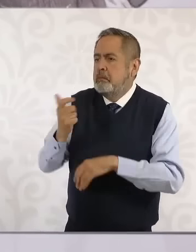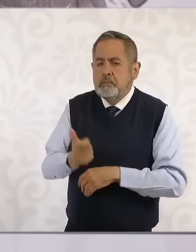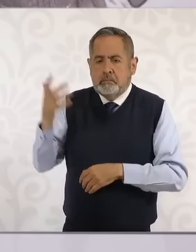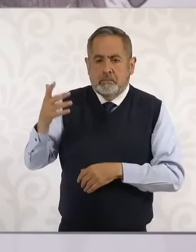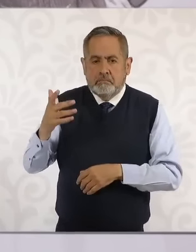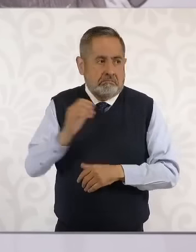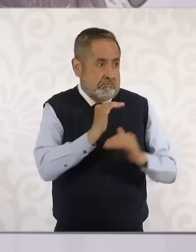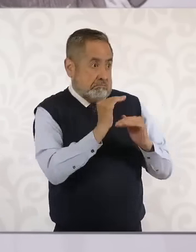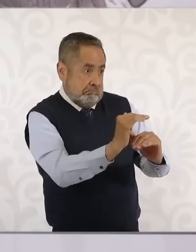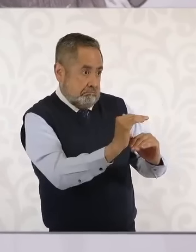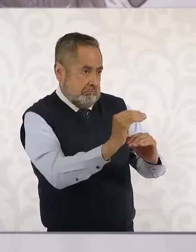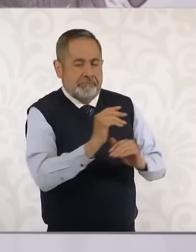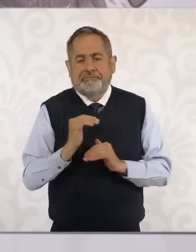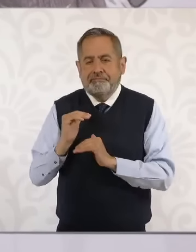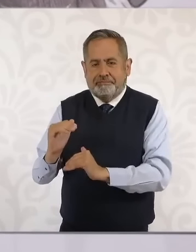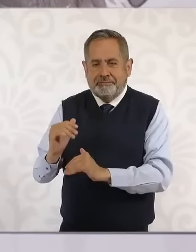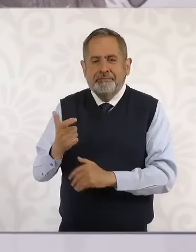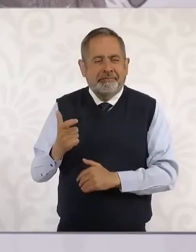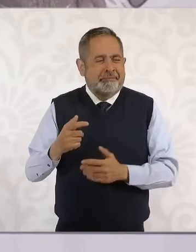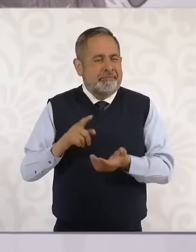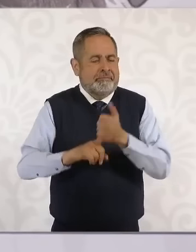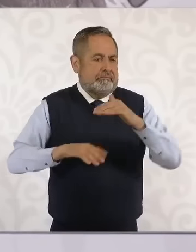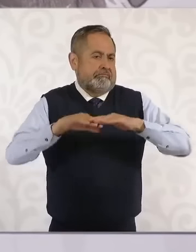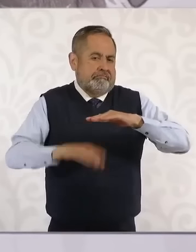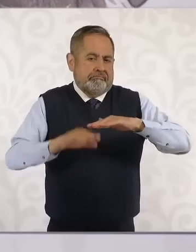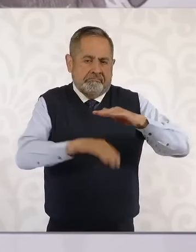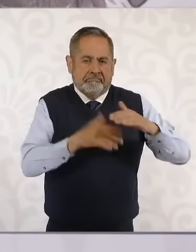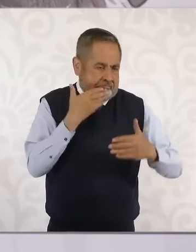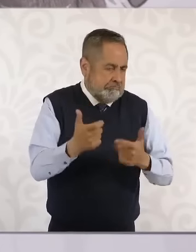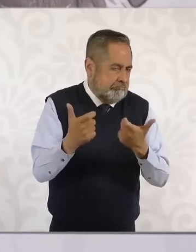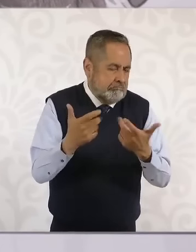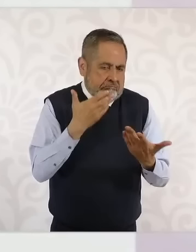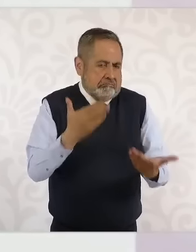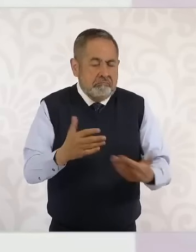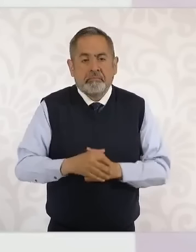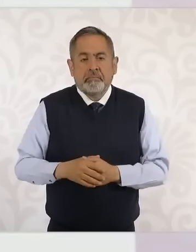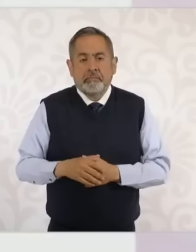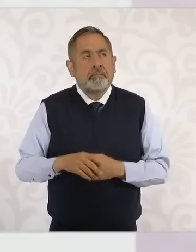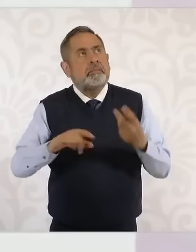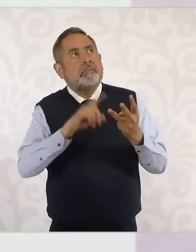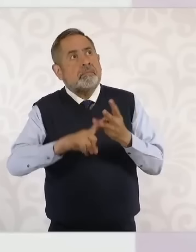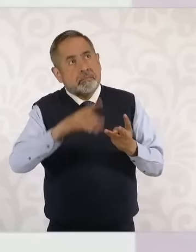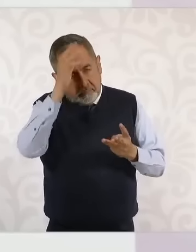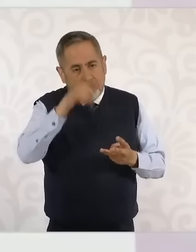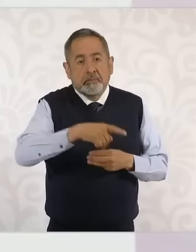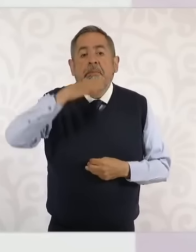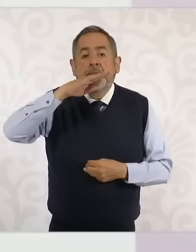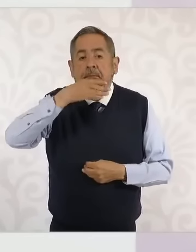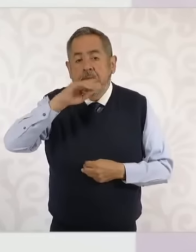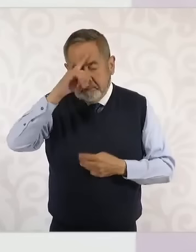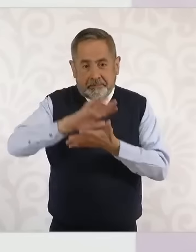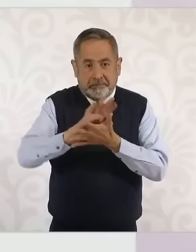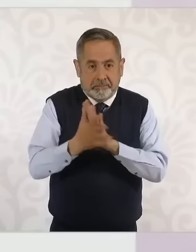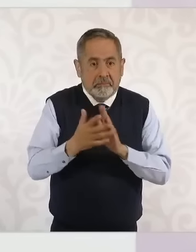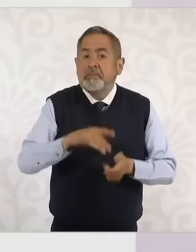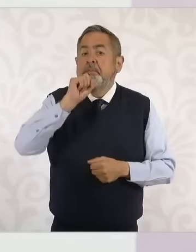las cadenas. Entonces, esos dos acuerdos han sido importantes. Se hizo otro acuerdo de maíz tortilla,